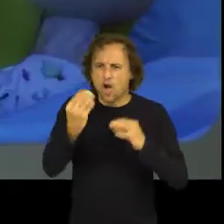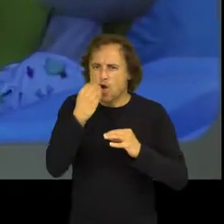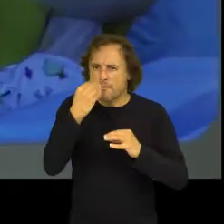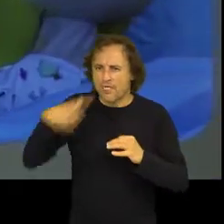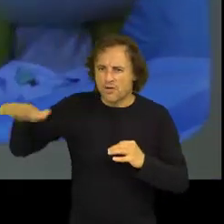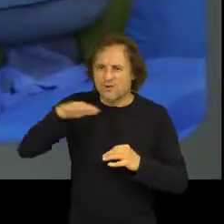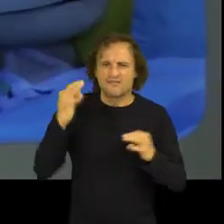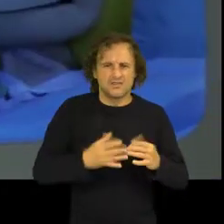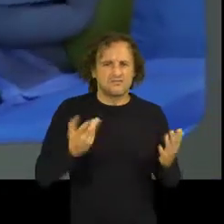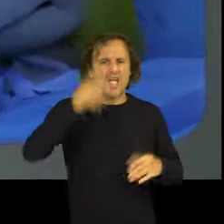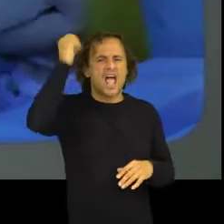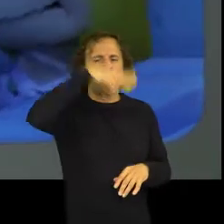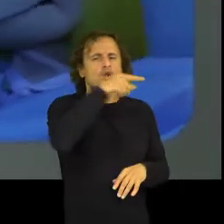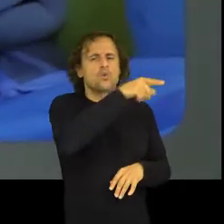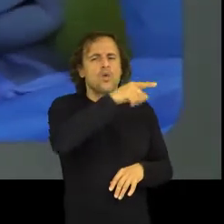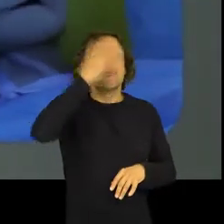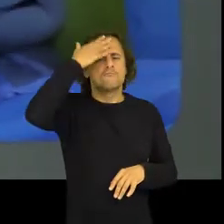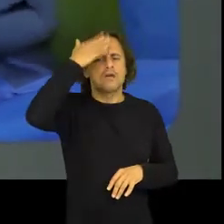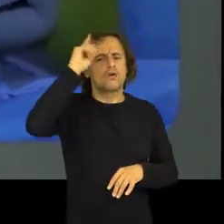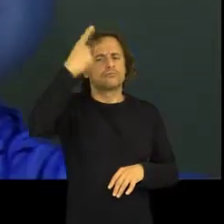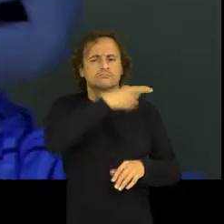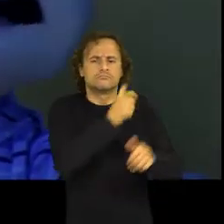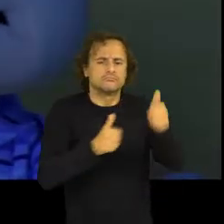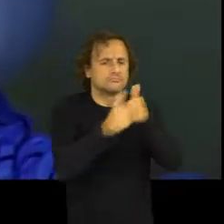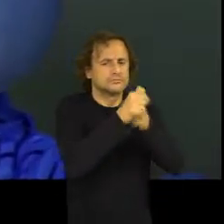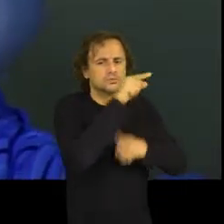Carlos, ti és o maior. Vai diante.